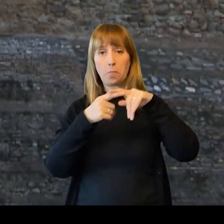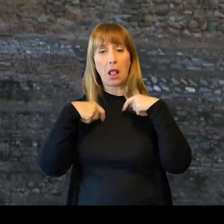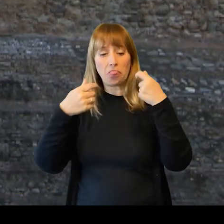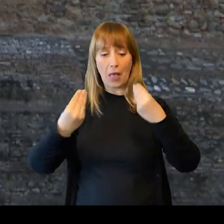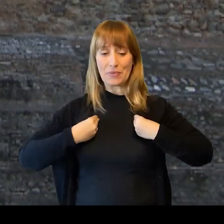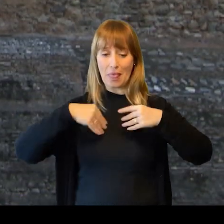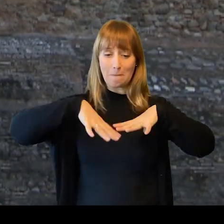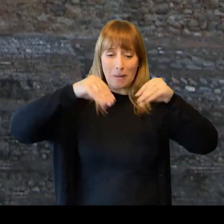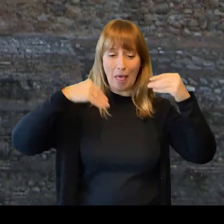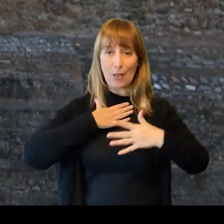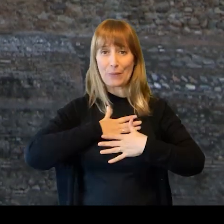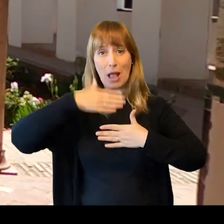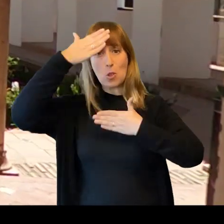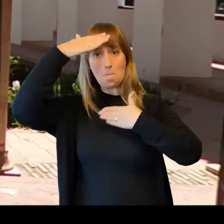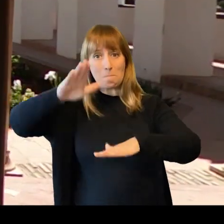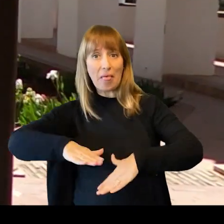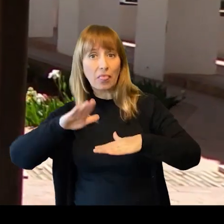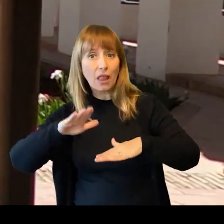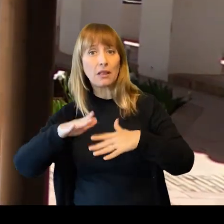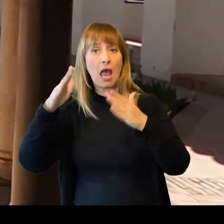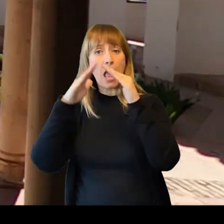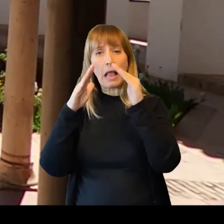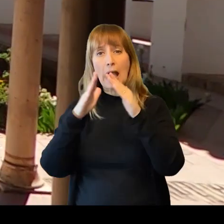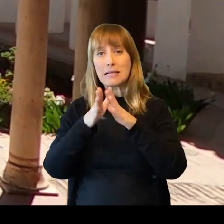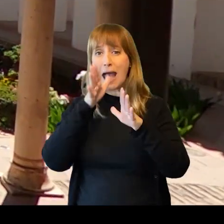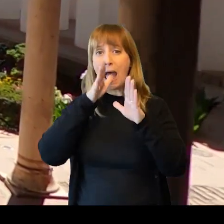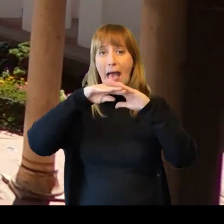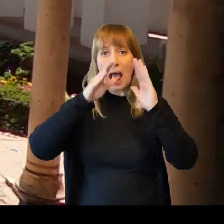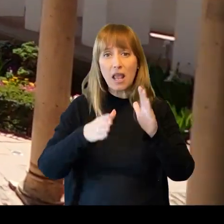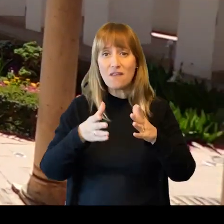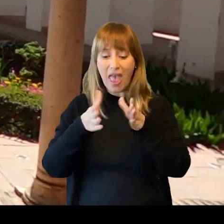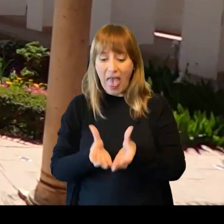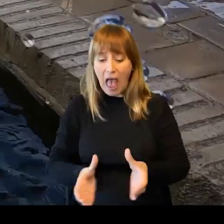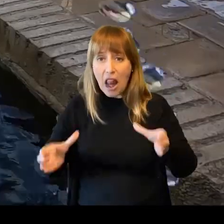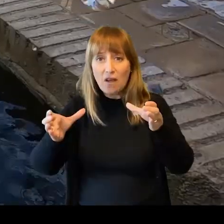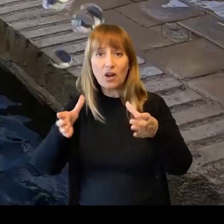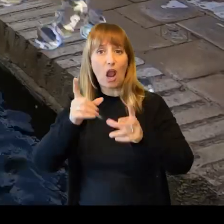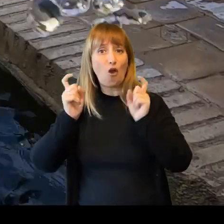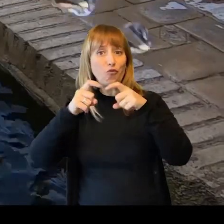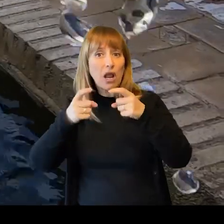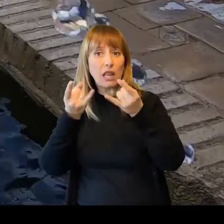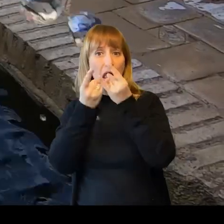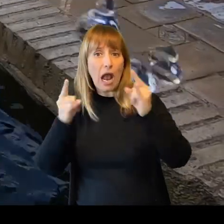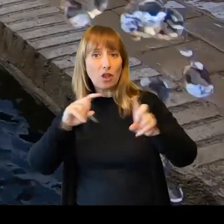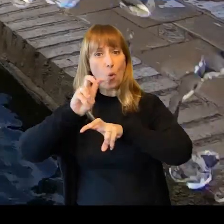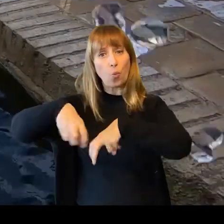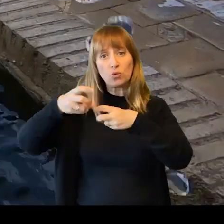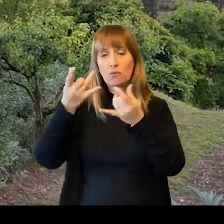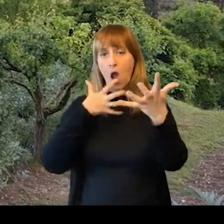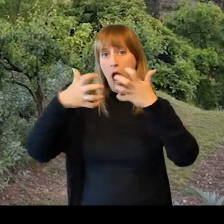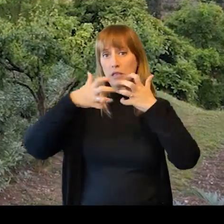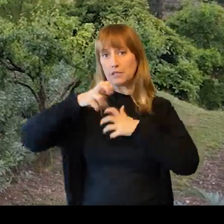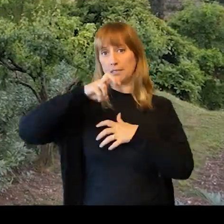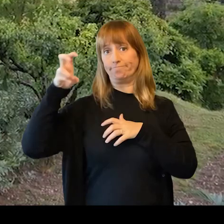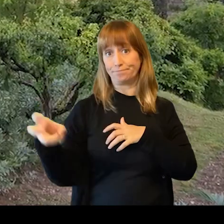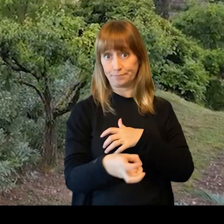a palacios, baños, mezquitas, casas, aljibes, albercas, fuentes, jardines, cultivos, artesanías,